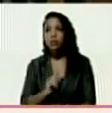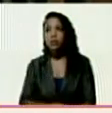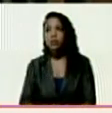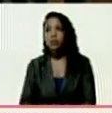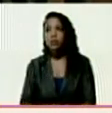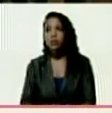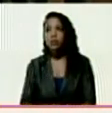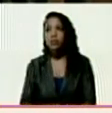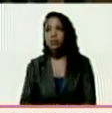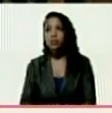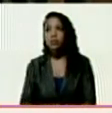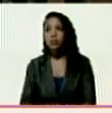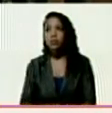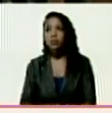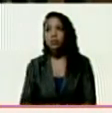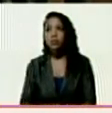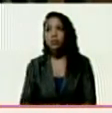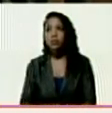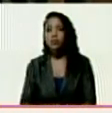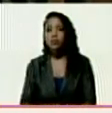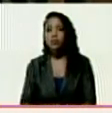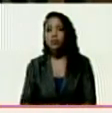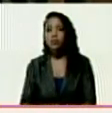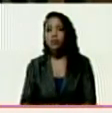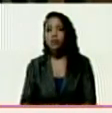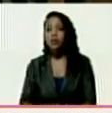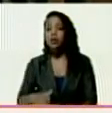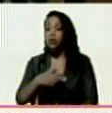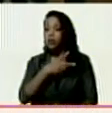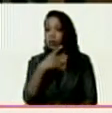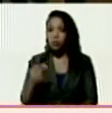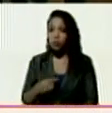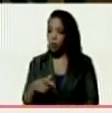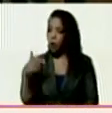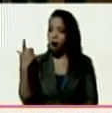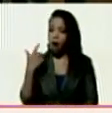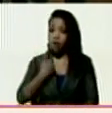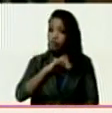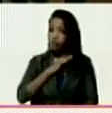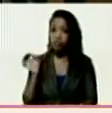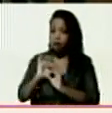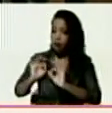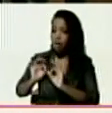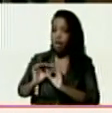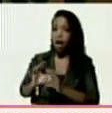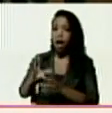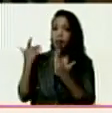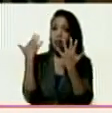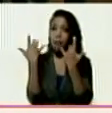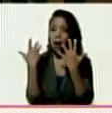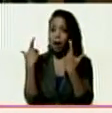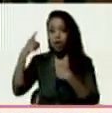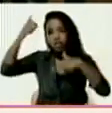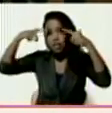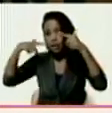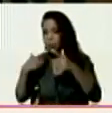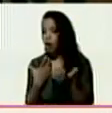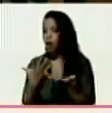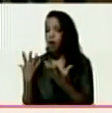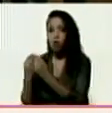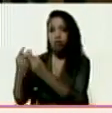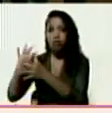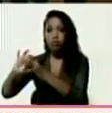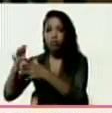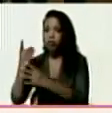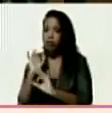chavismo, que nos responda a esto. Mira, no estamos, ni estuvimos, ni estaremos en manos del chavismo. Aquí, esto es una